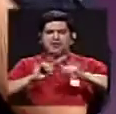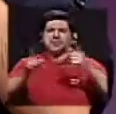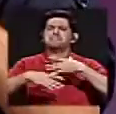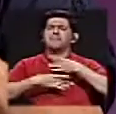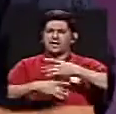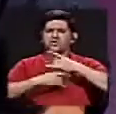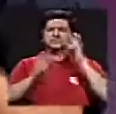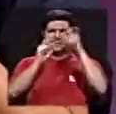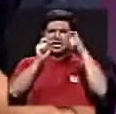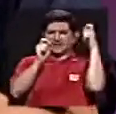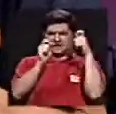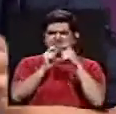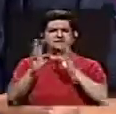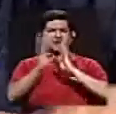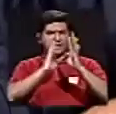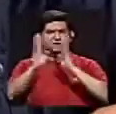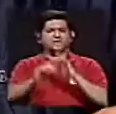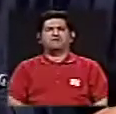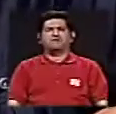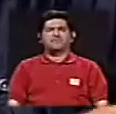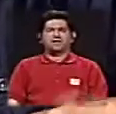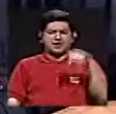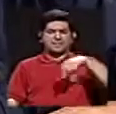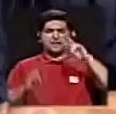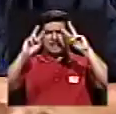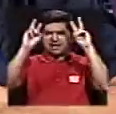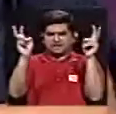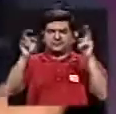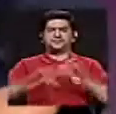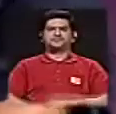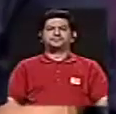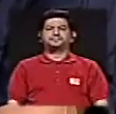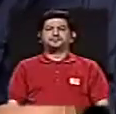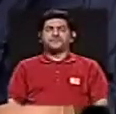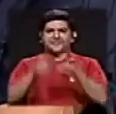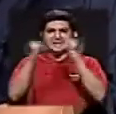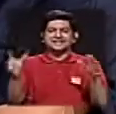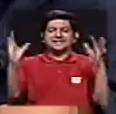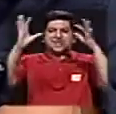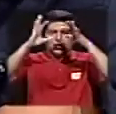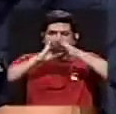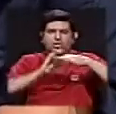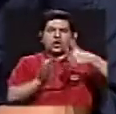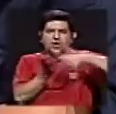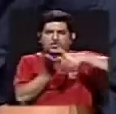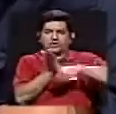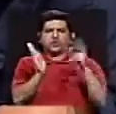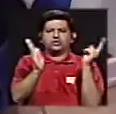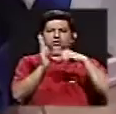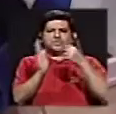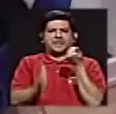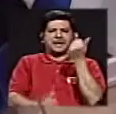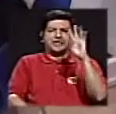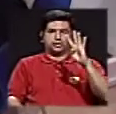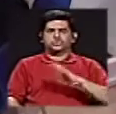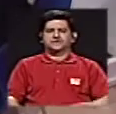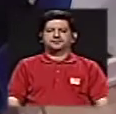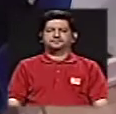interesa puntualizar y conversar mucho sobre nuestro tema de hoy sin coalición electoral para 2014